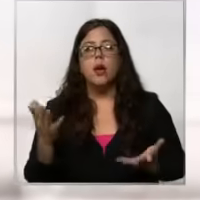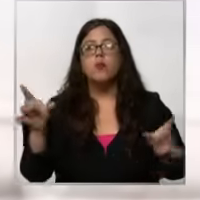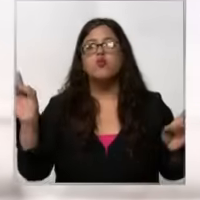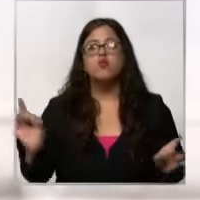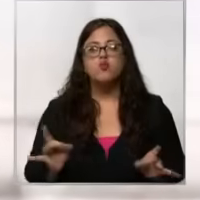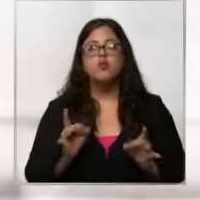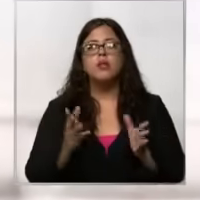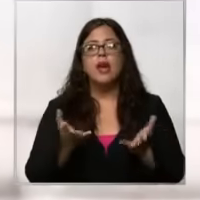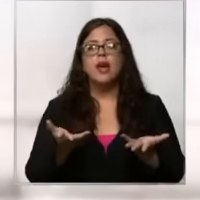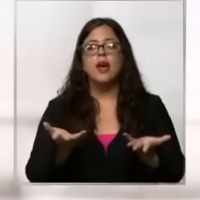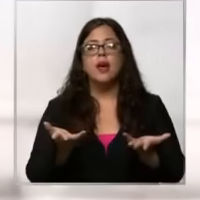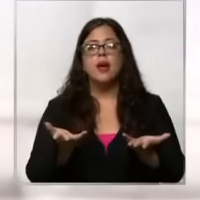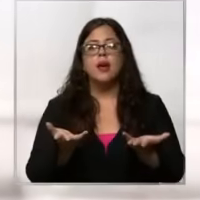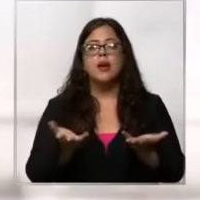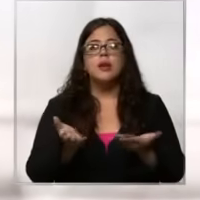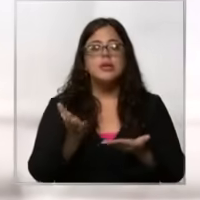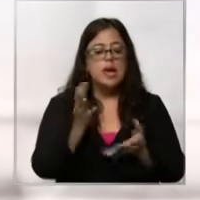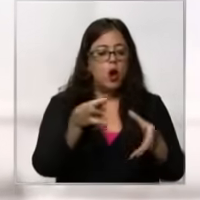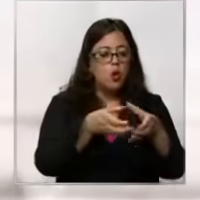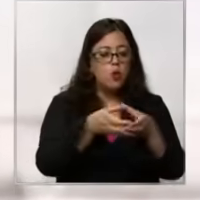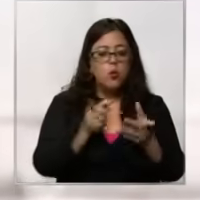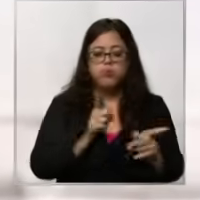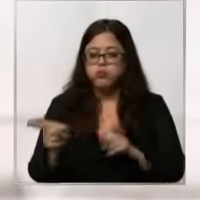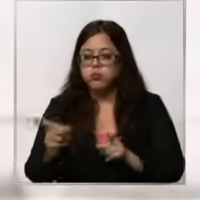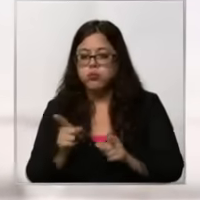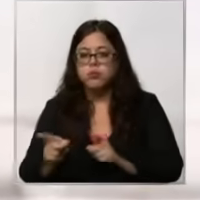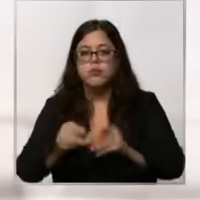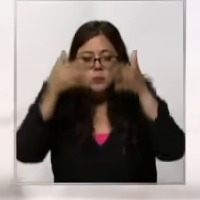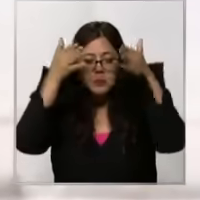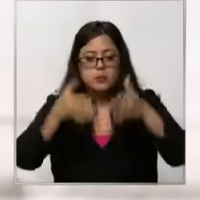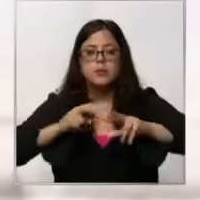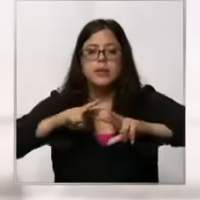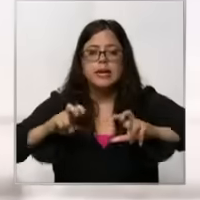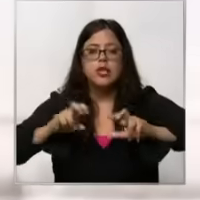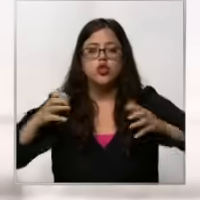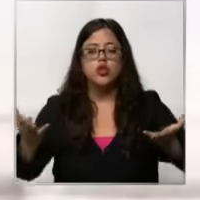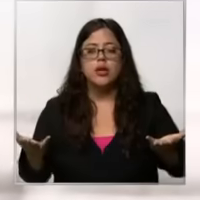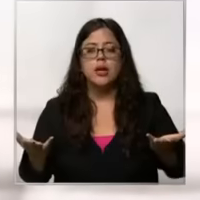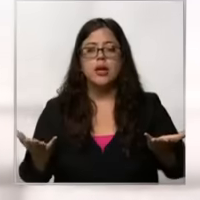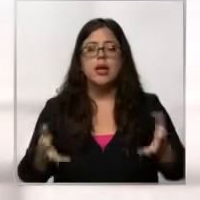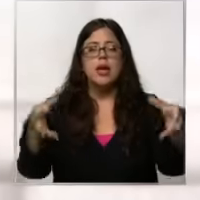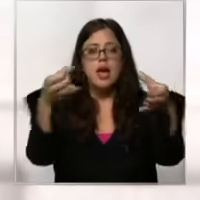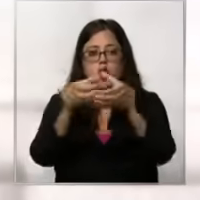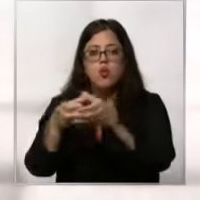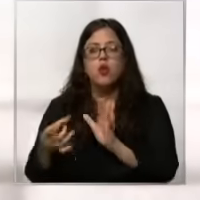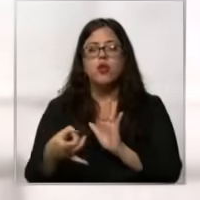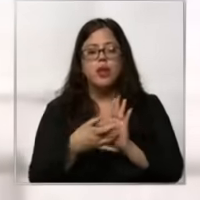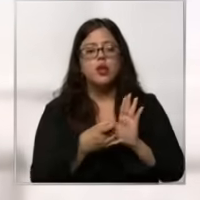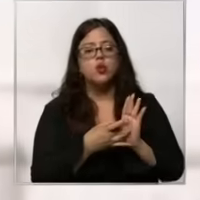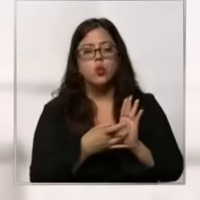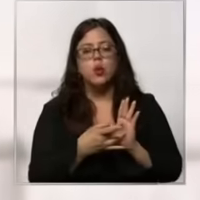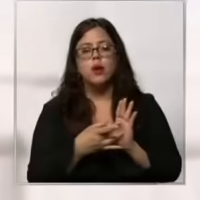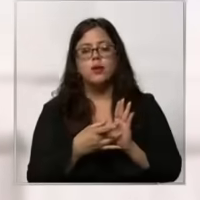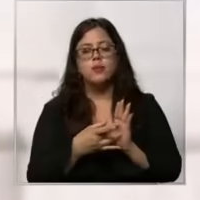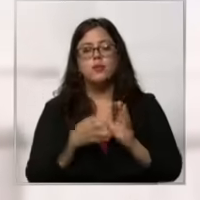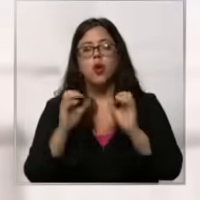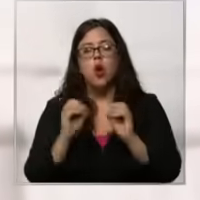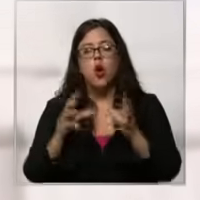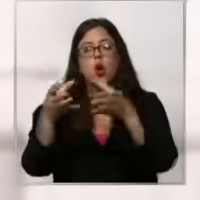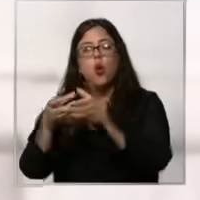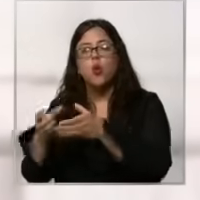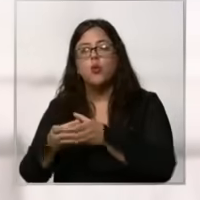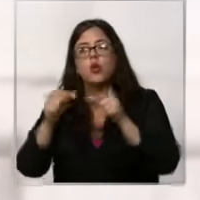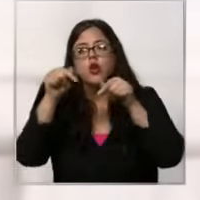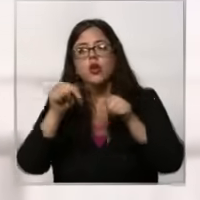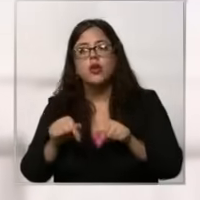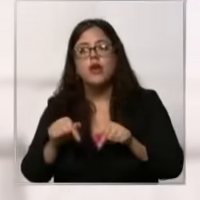mejor una organización donde podamos enfocar la investigación en estos tipos de bandas organizadas o en estos grupos que hoy